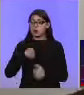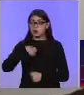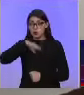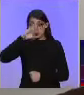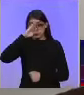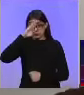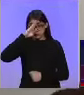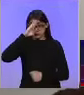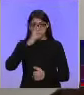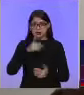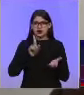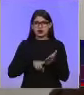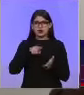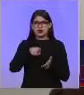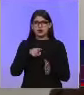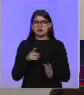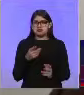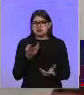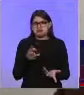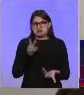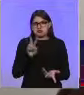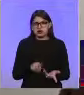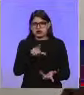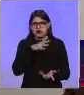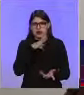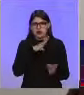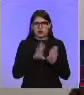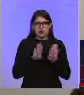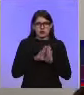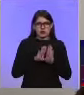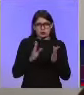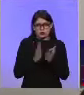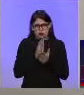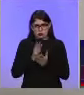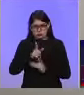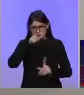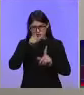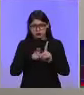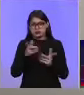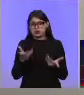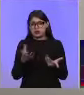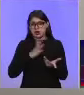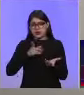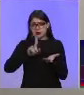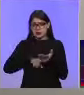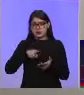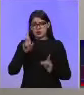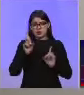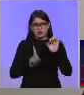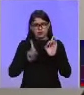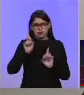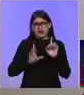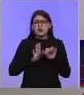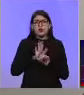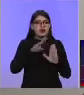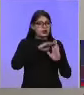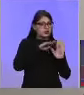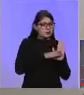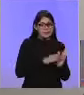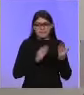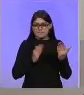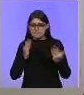se sostiene que tenga el carácter de evidente y menos manifiesto. De hecho, existe duda sobre cuál debe ser la norma aplicable, si